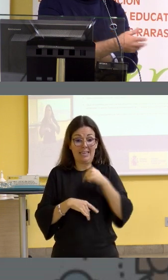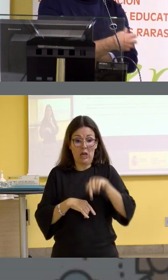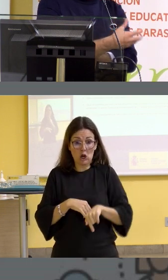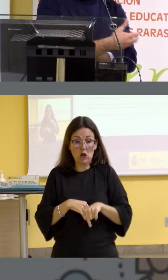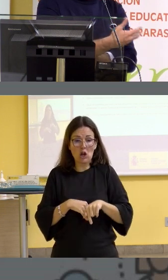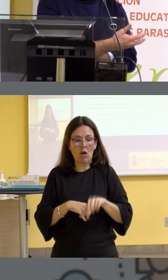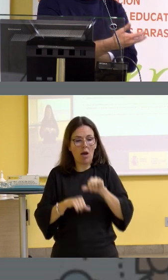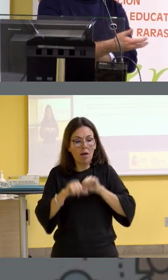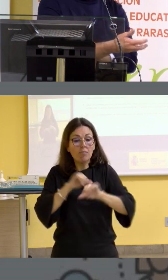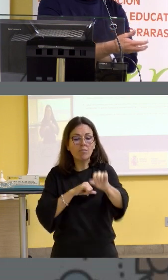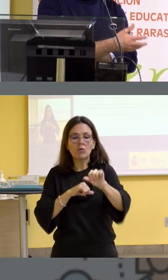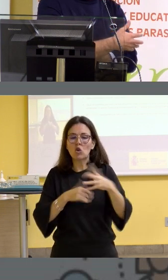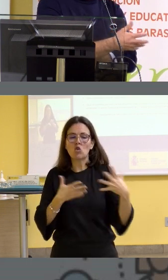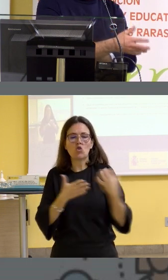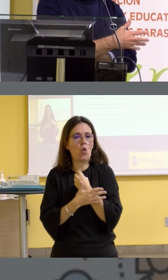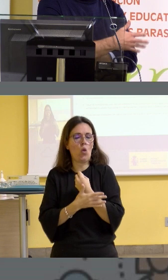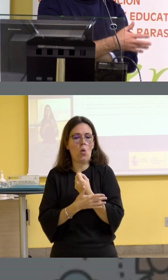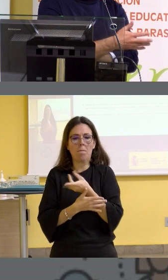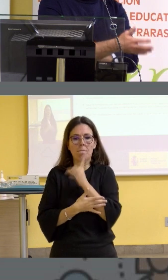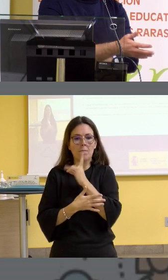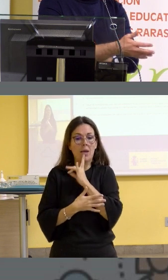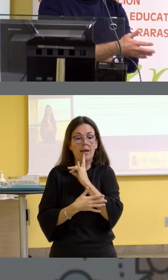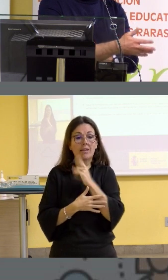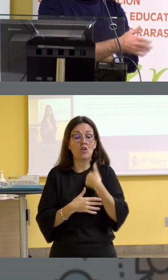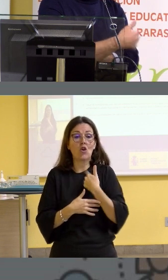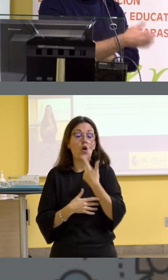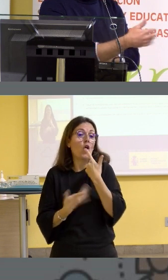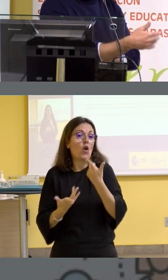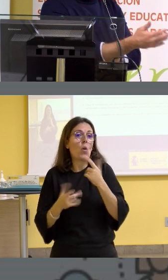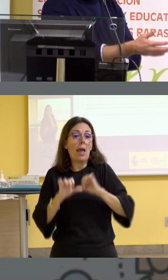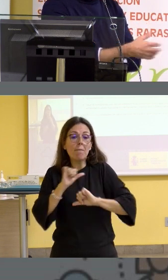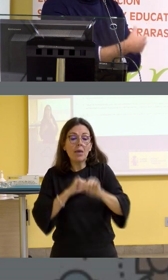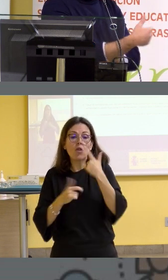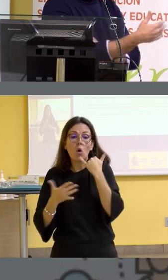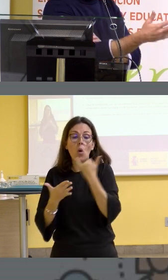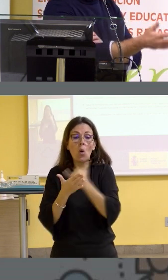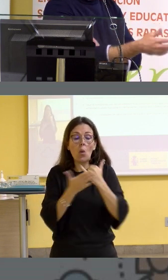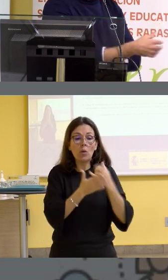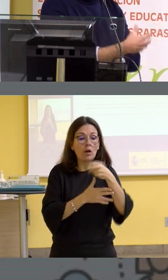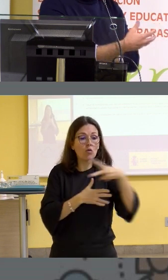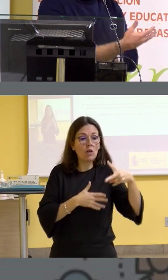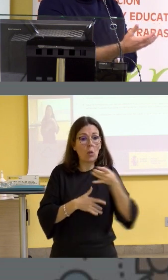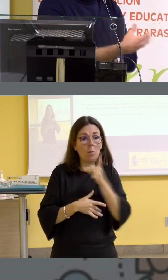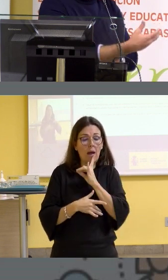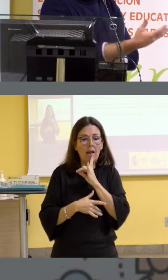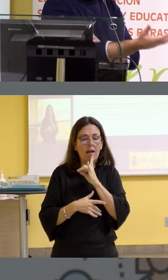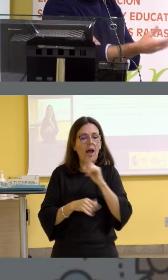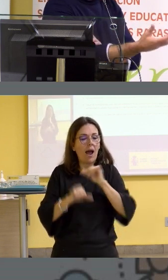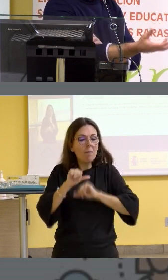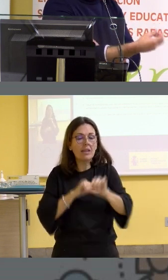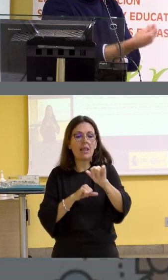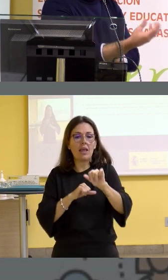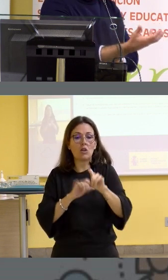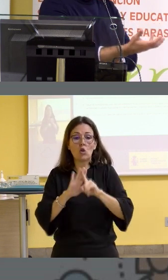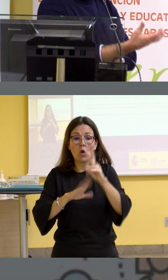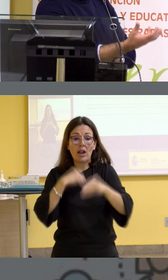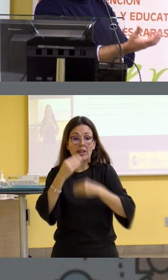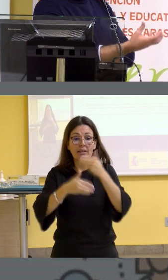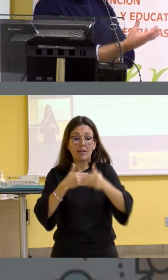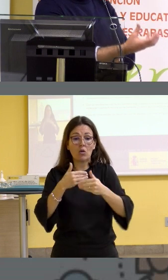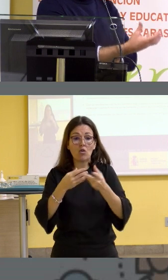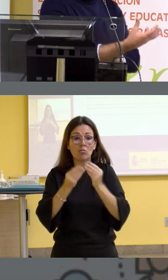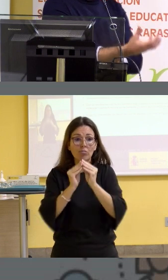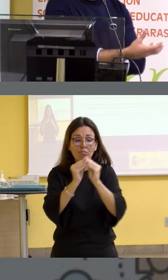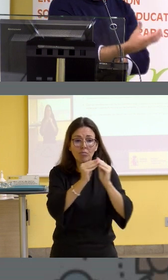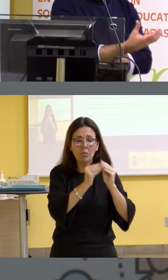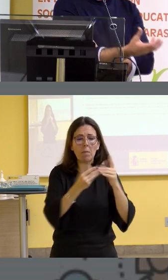construimos a posteriori es falso. Si yo parto de que 2 y 2 son 5 y a partir de ahí desarrollo todo el complejo, lo que al final me resulta, aunque me